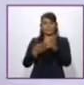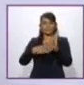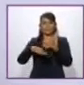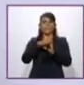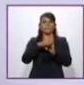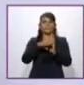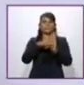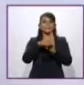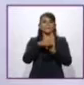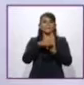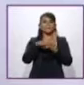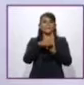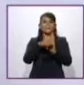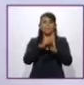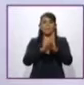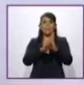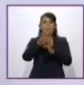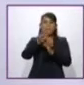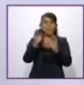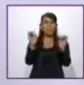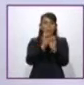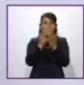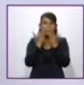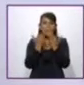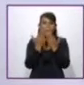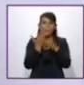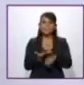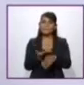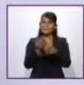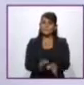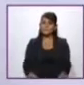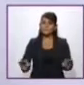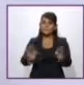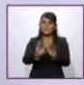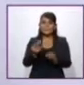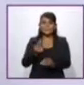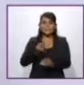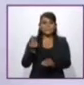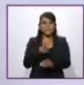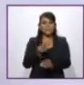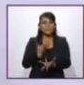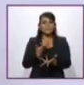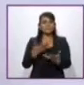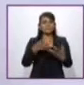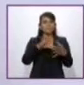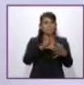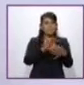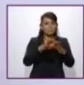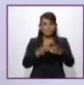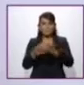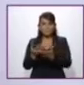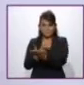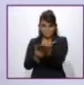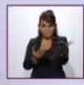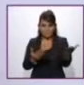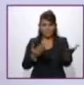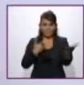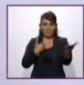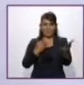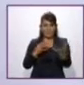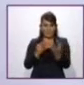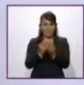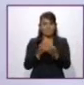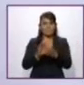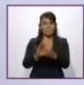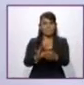estáticos. Es importante empezar a trabajar entre los ciudadanos y para los ciudadanos,